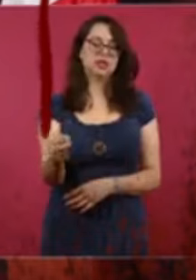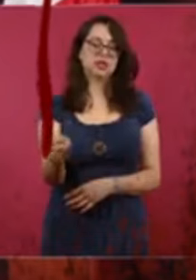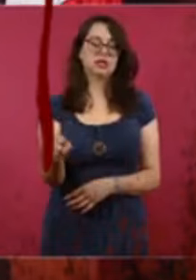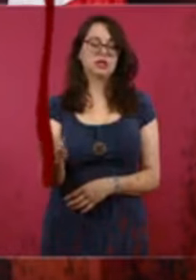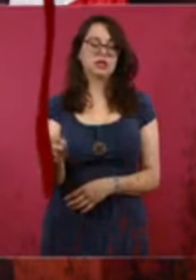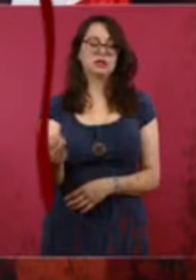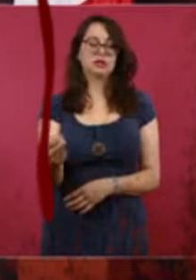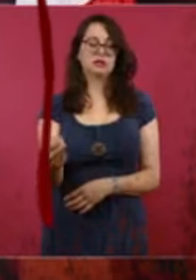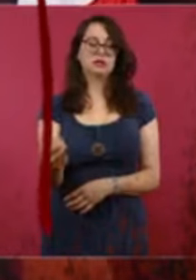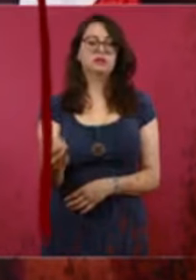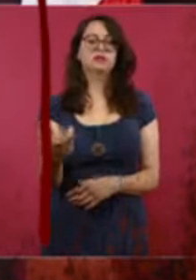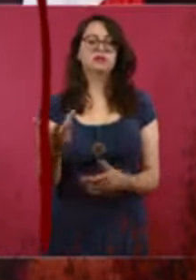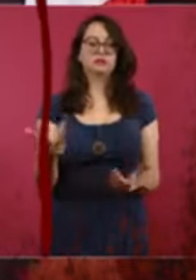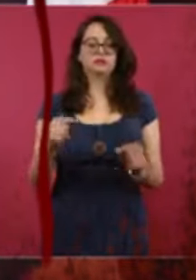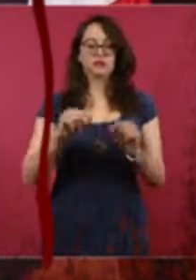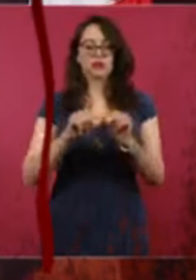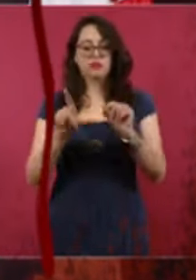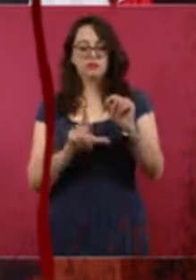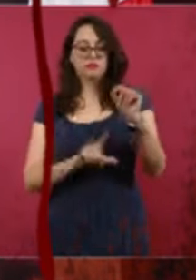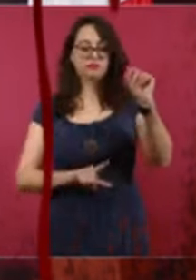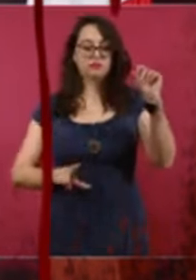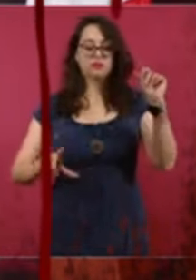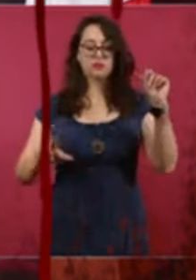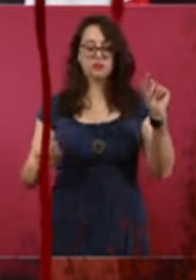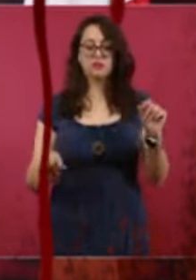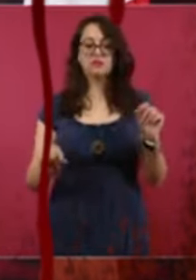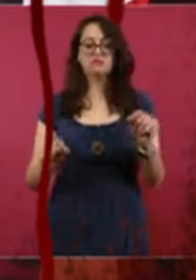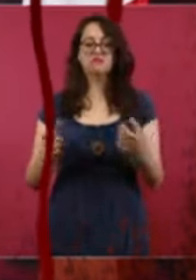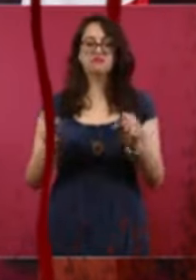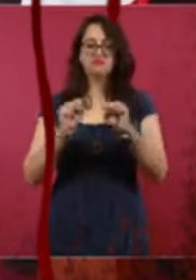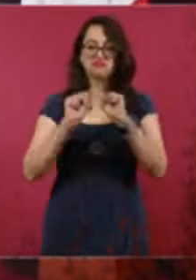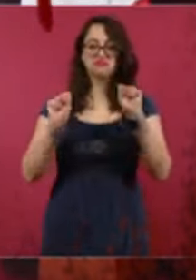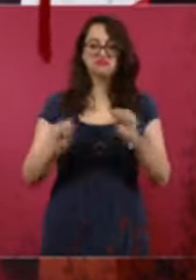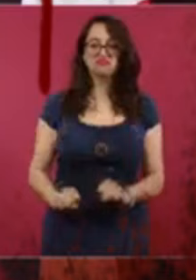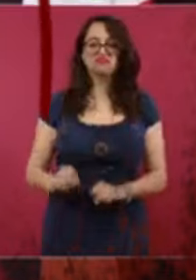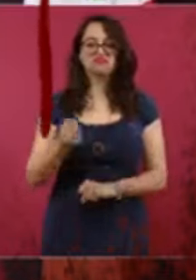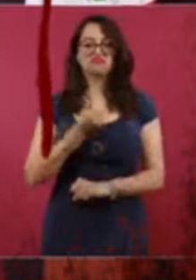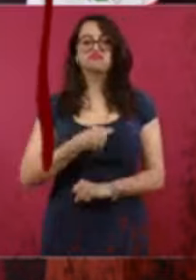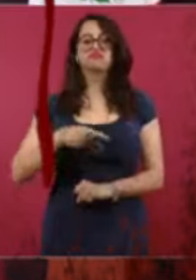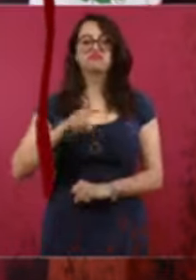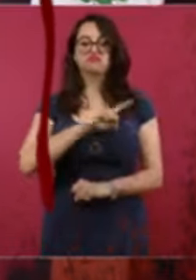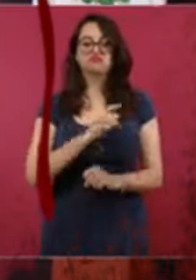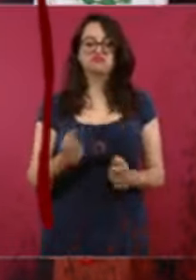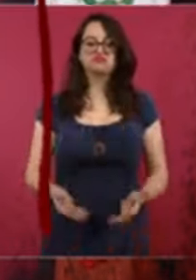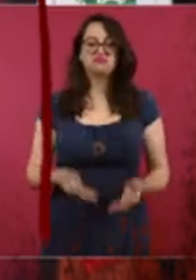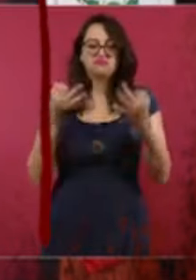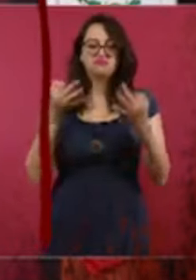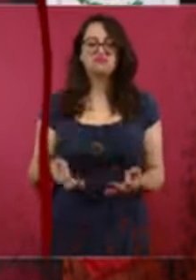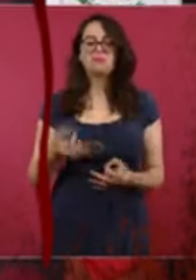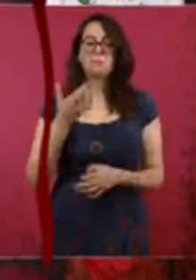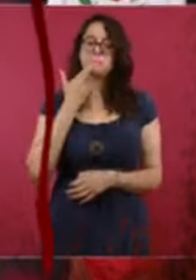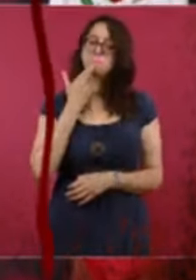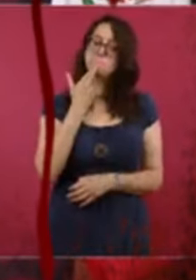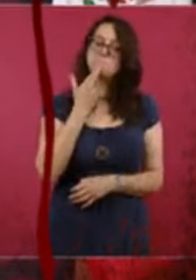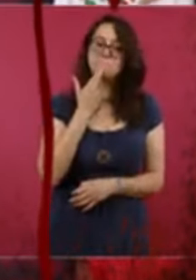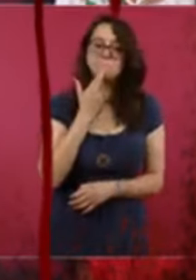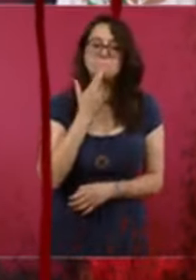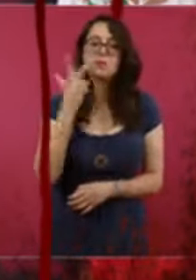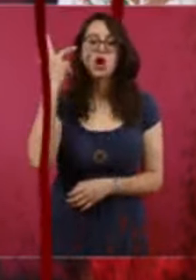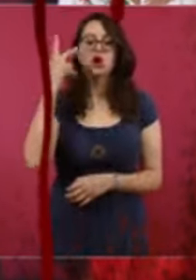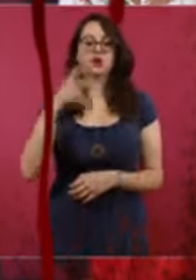Veracruz, Tamaulipas o la Ciudad de México, en fin, uno de los 23, Morelos, en fin, ya el sistema de salud